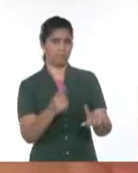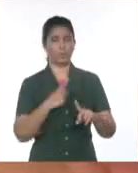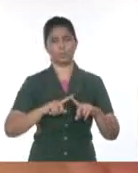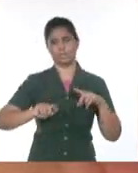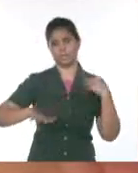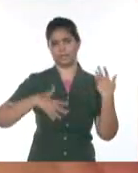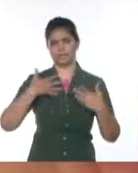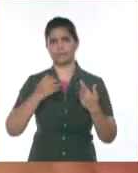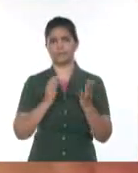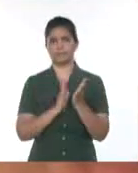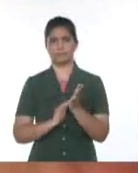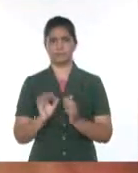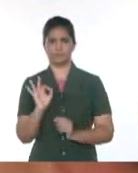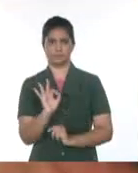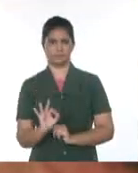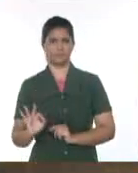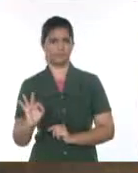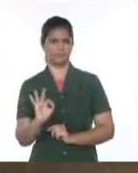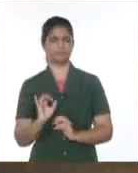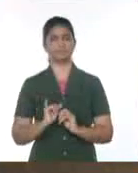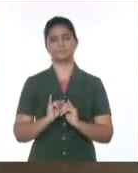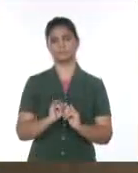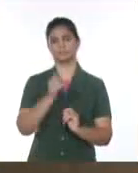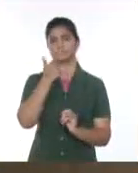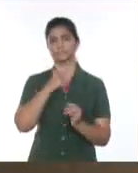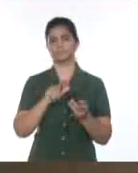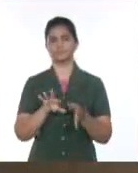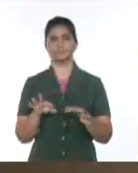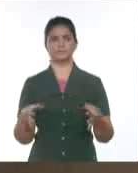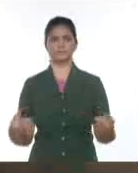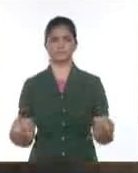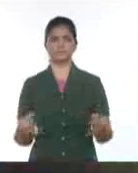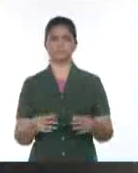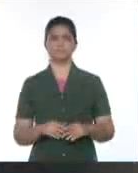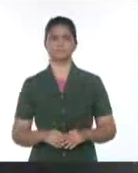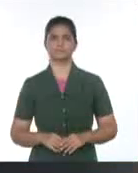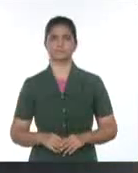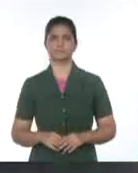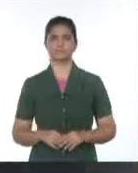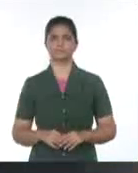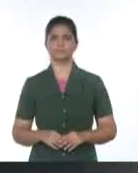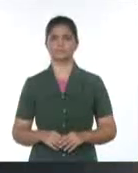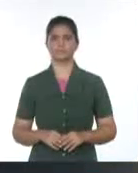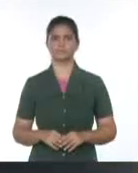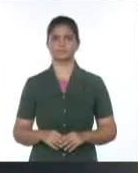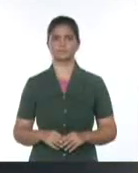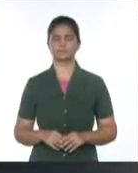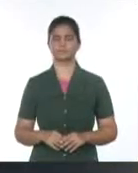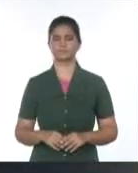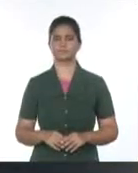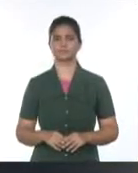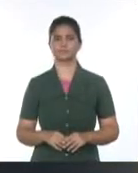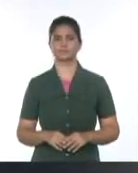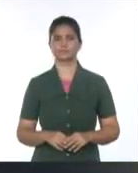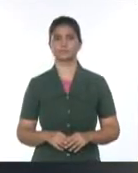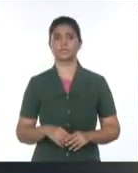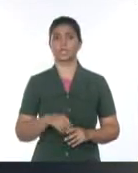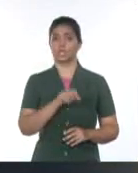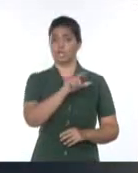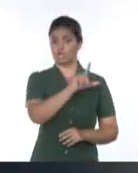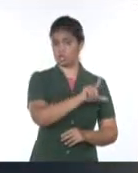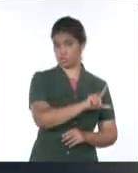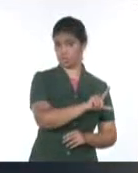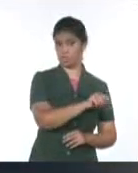Desde Artemisa, Rubén Noa y Ailín Graverán, Canal Cubano de Noticias. Desde este lunes y hasta el 30 de septiembre